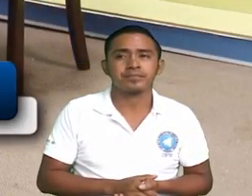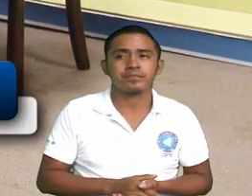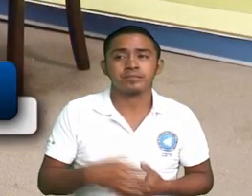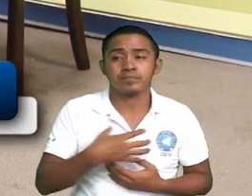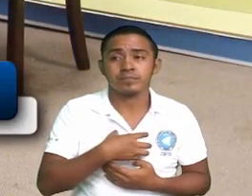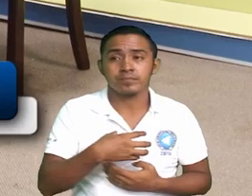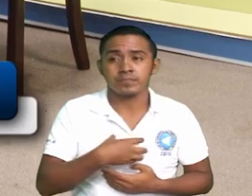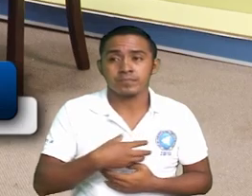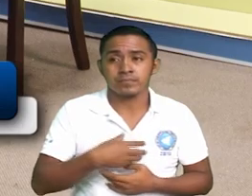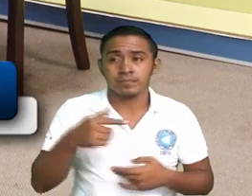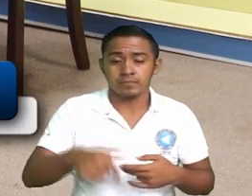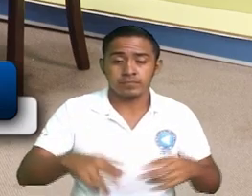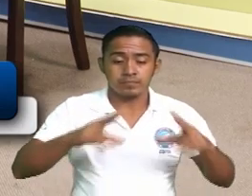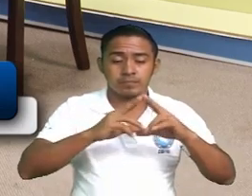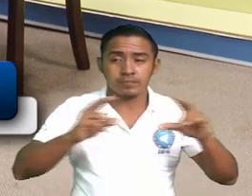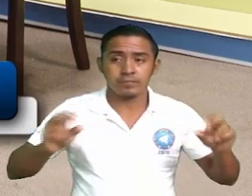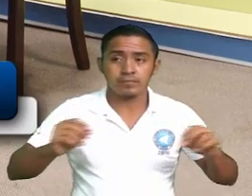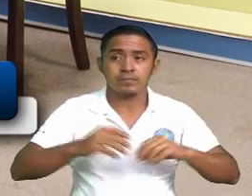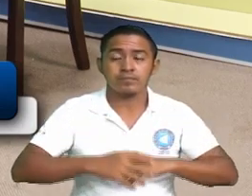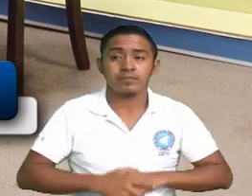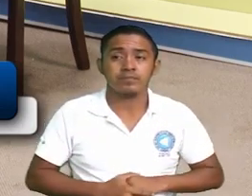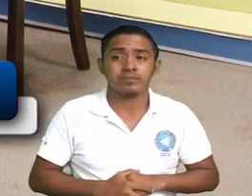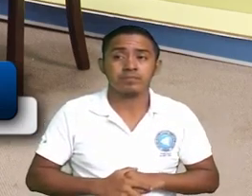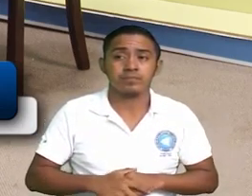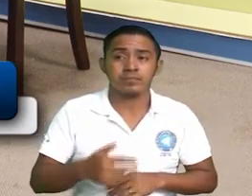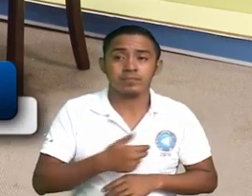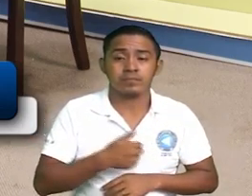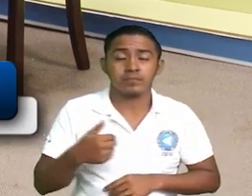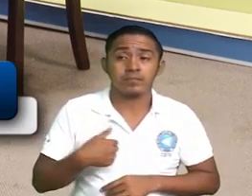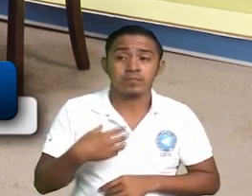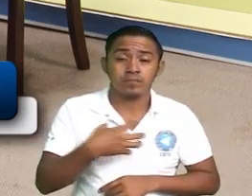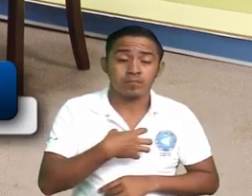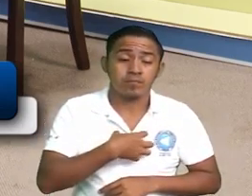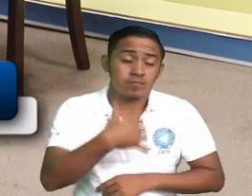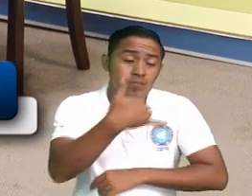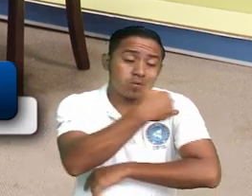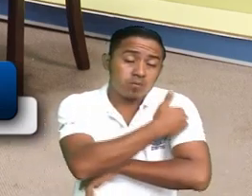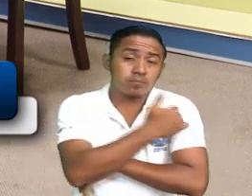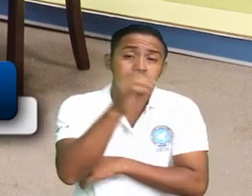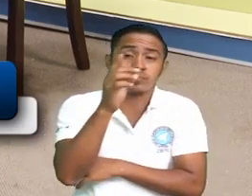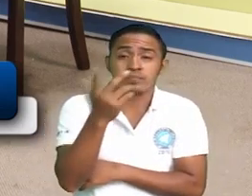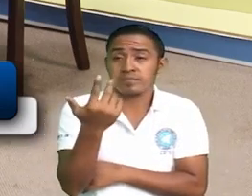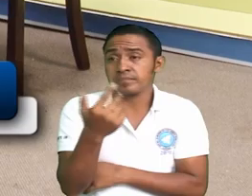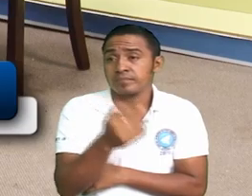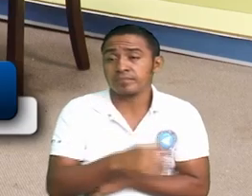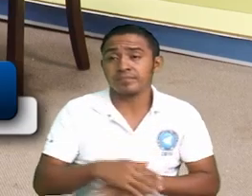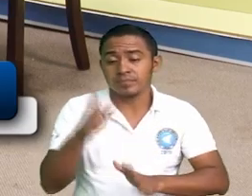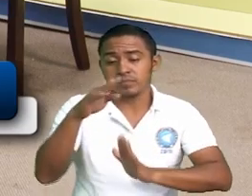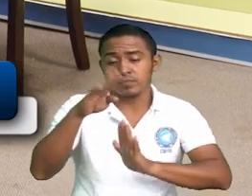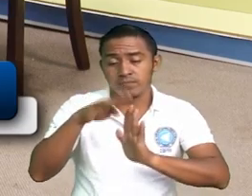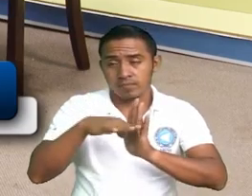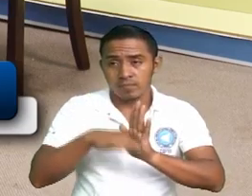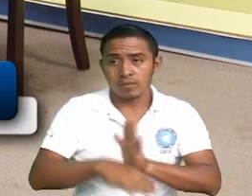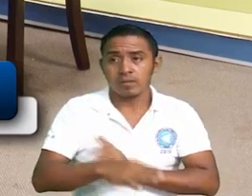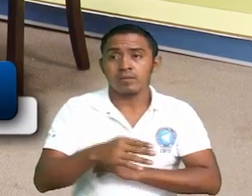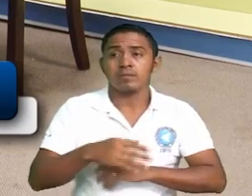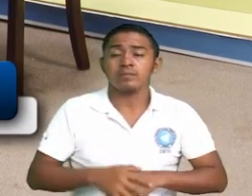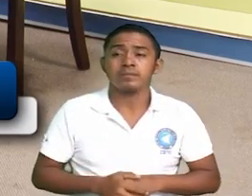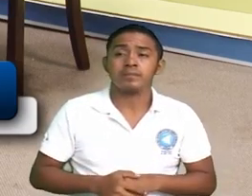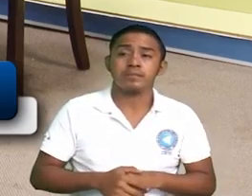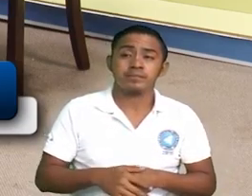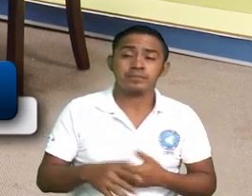Tener una patente aquí nosotros, acá como Nicaragua, ya produciendo nuestras propias vacunas, disminuyendo, claro,